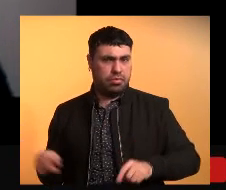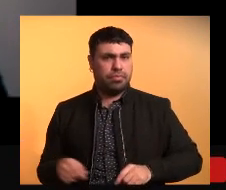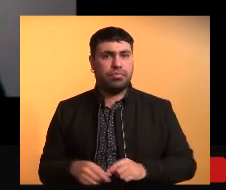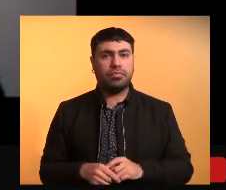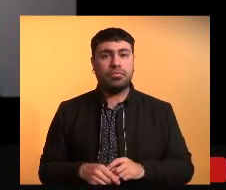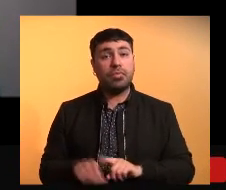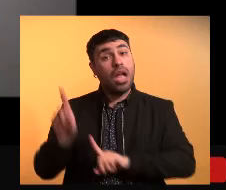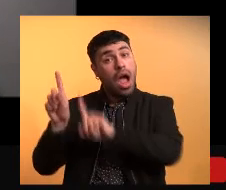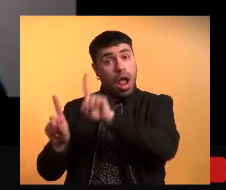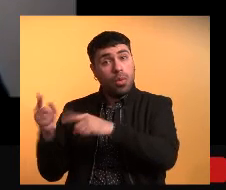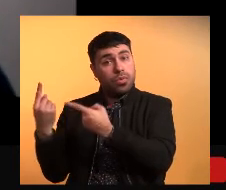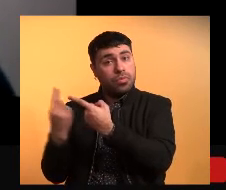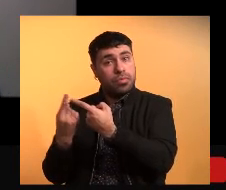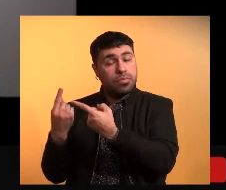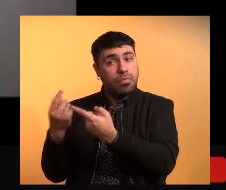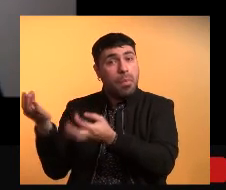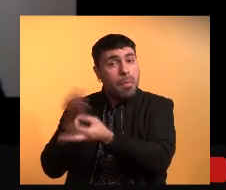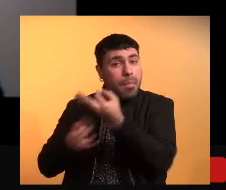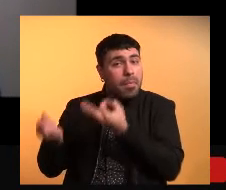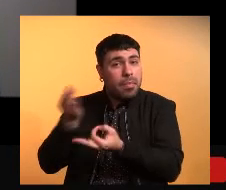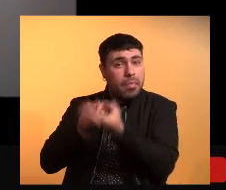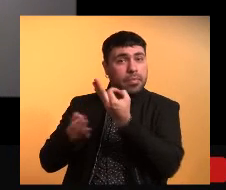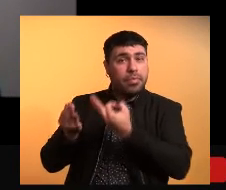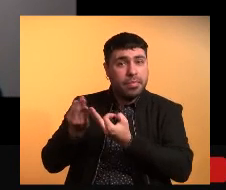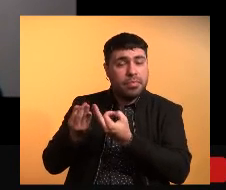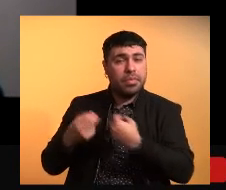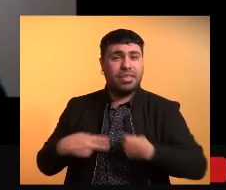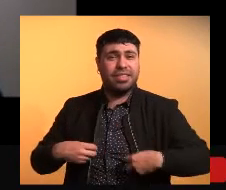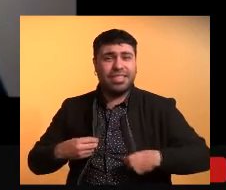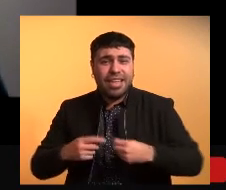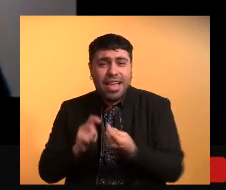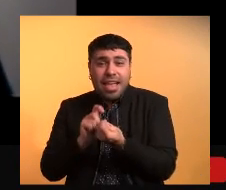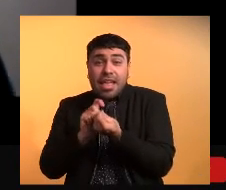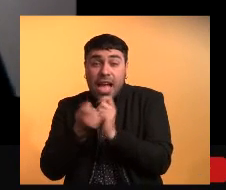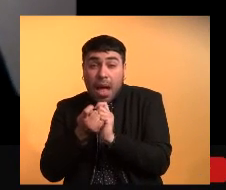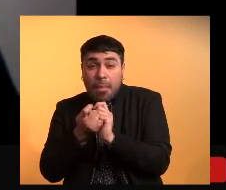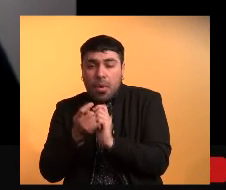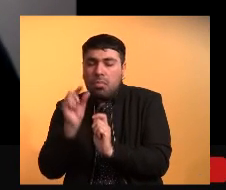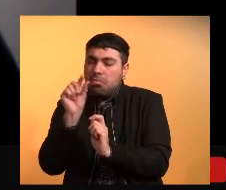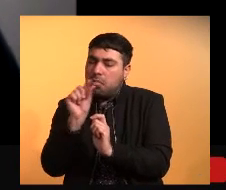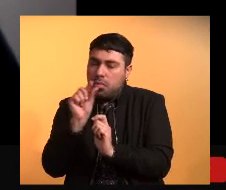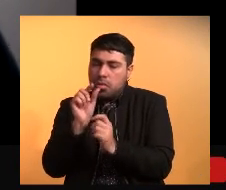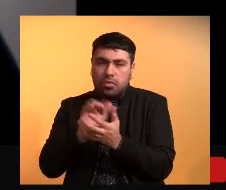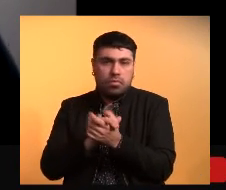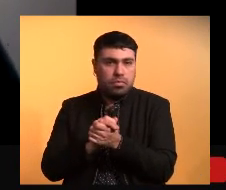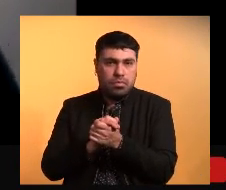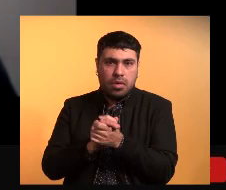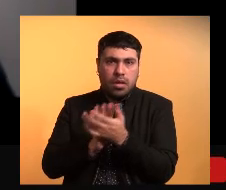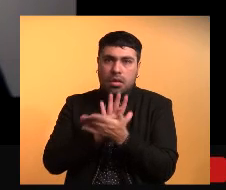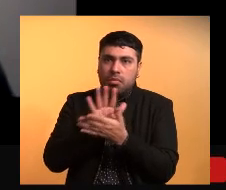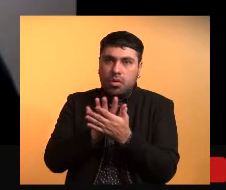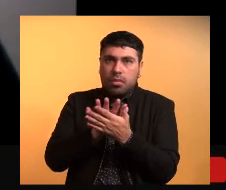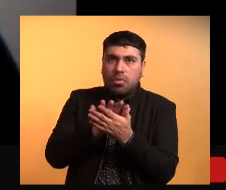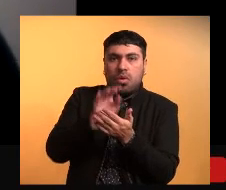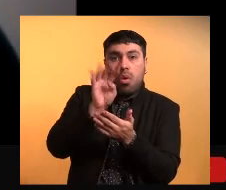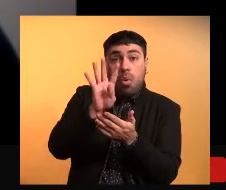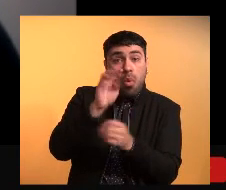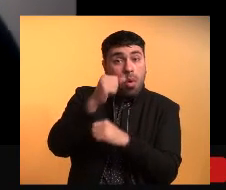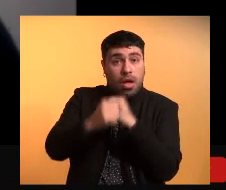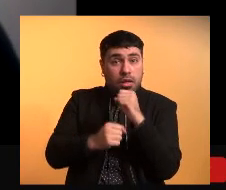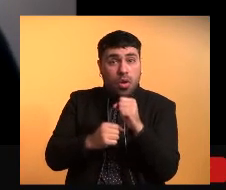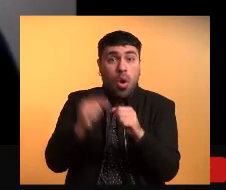creo que el lapso de tiempo con los colegas que he conversado aún es muy poquito. Por ejemplo, en mi caso yo he ido 4 años seguidos a Antártica,